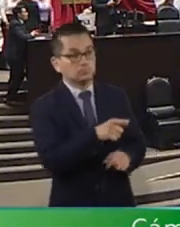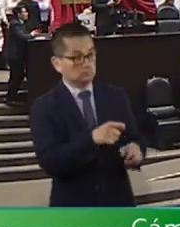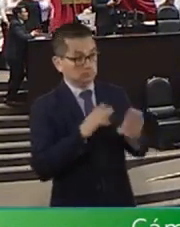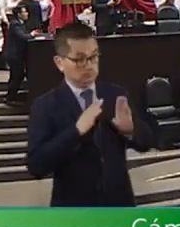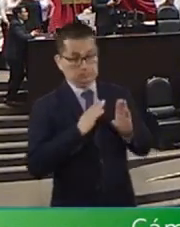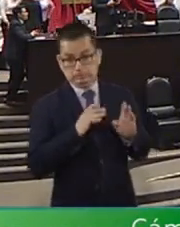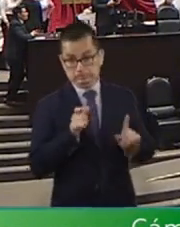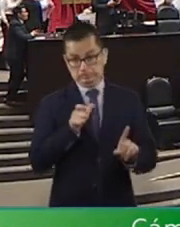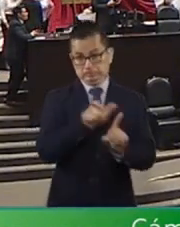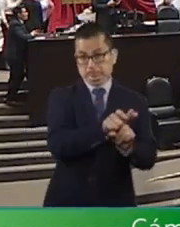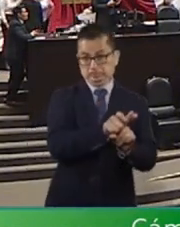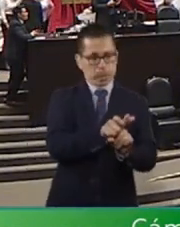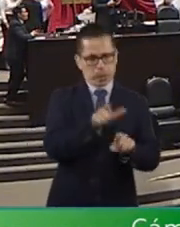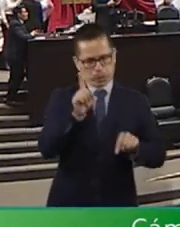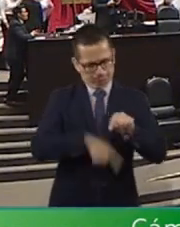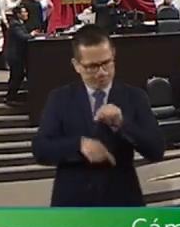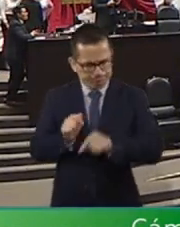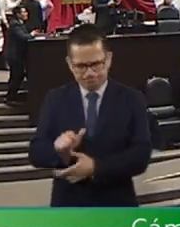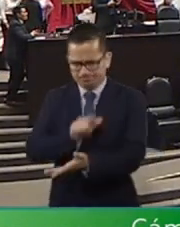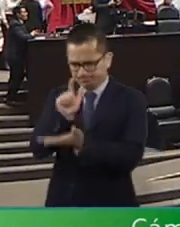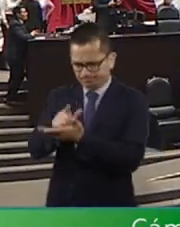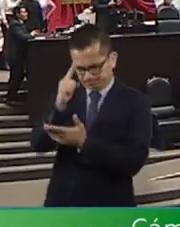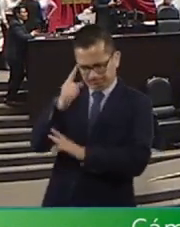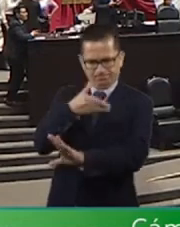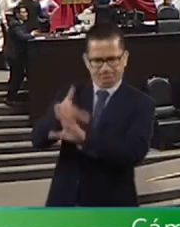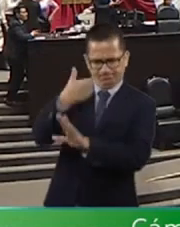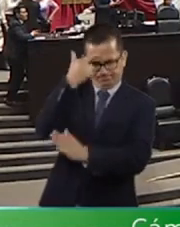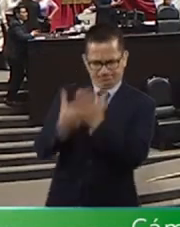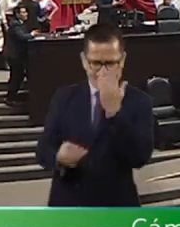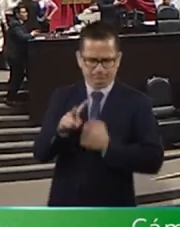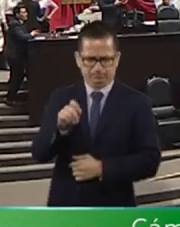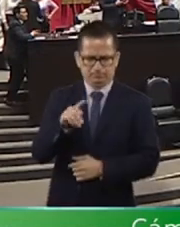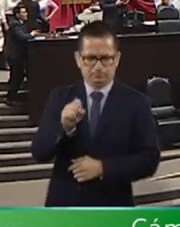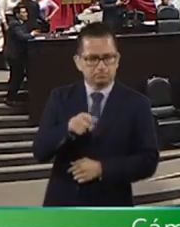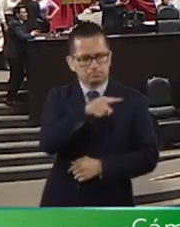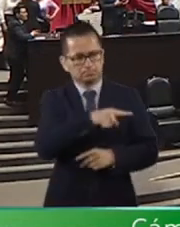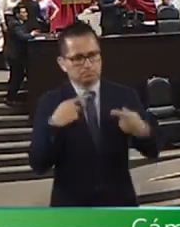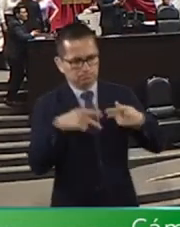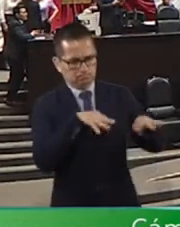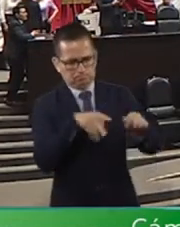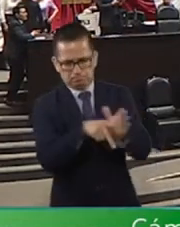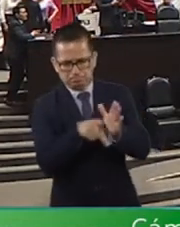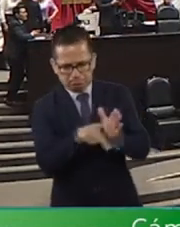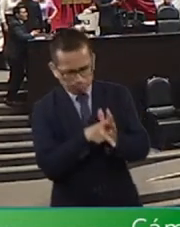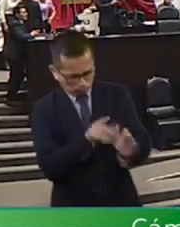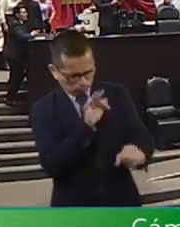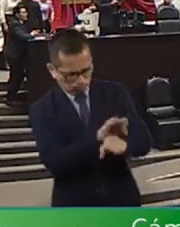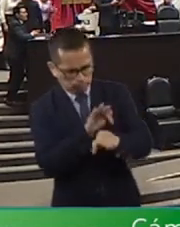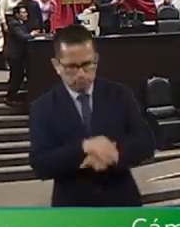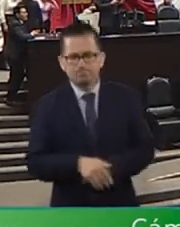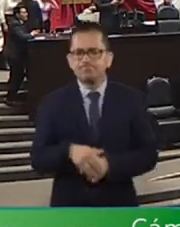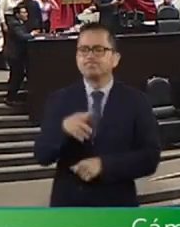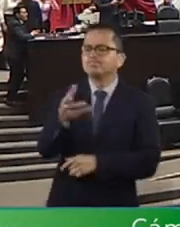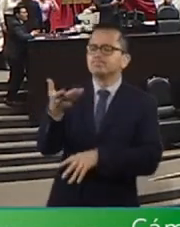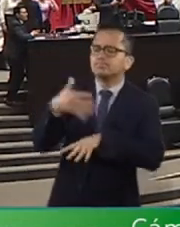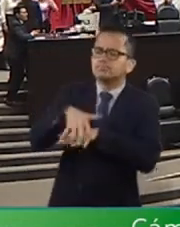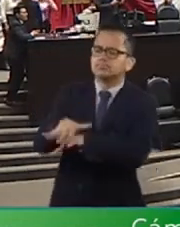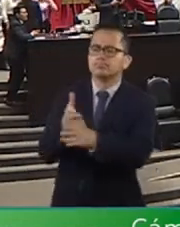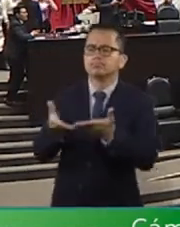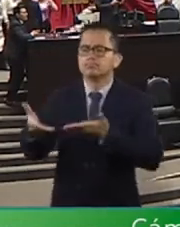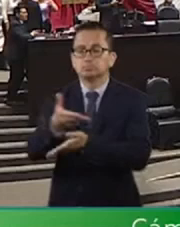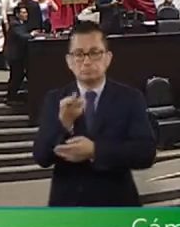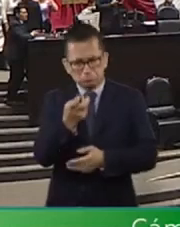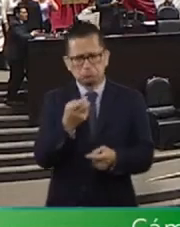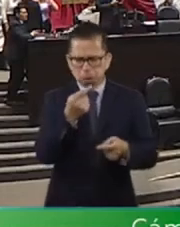víctimas, la protección a personas defensoras y periodistas o la reinserción social. En las